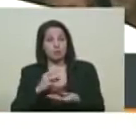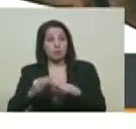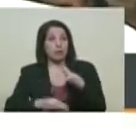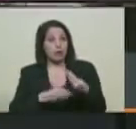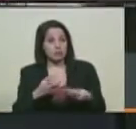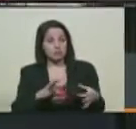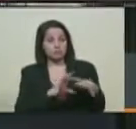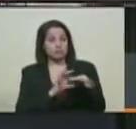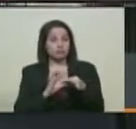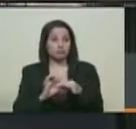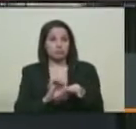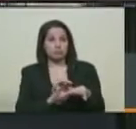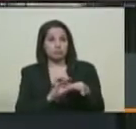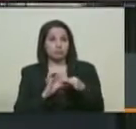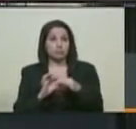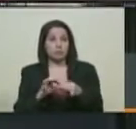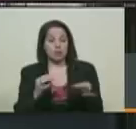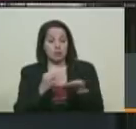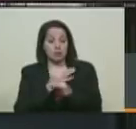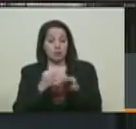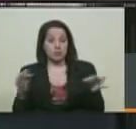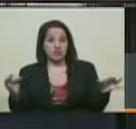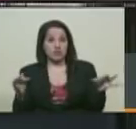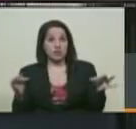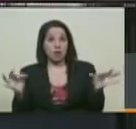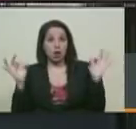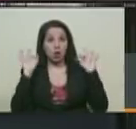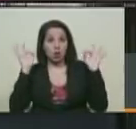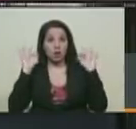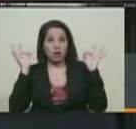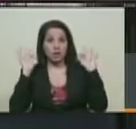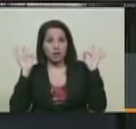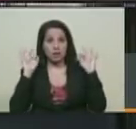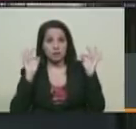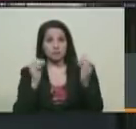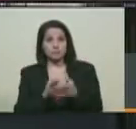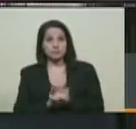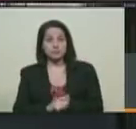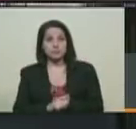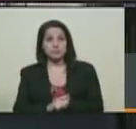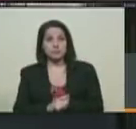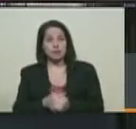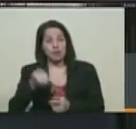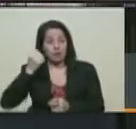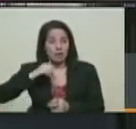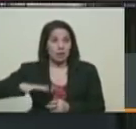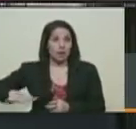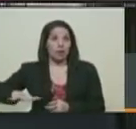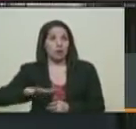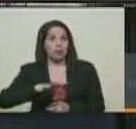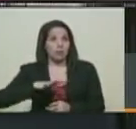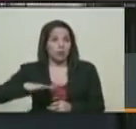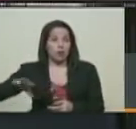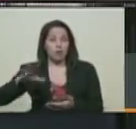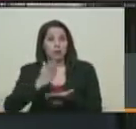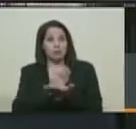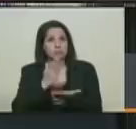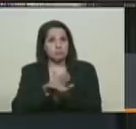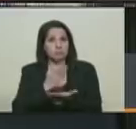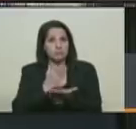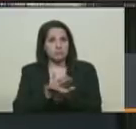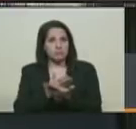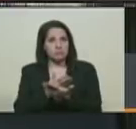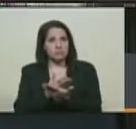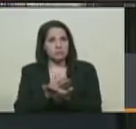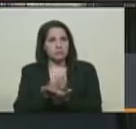llave perfecta con Erika Faría. Desde el pueblo, con el pueblo, siempre.